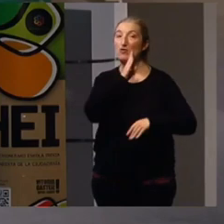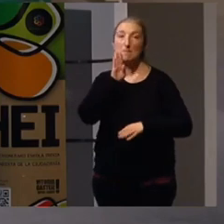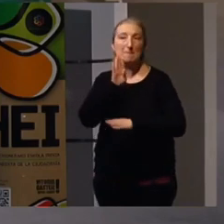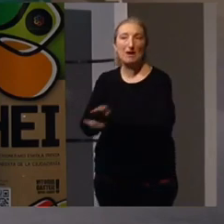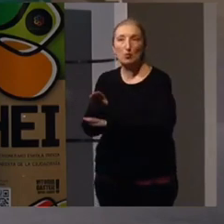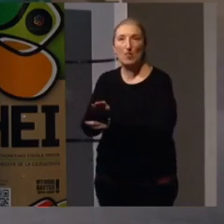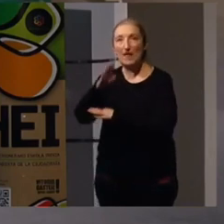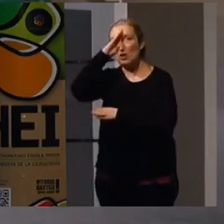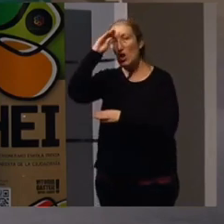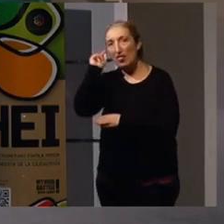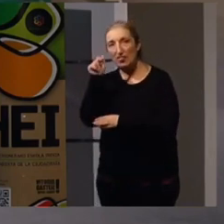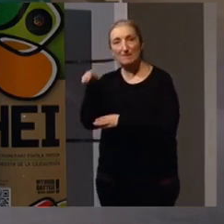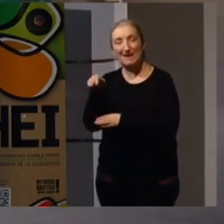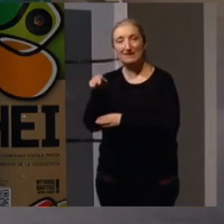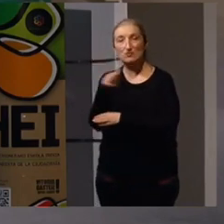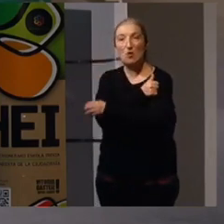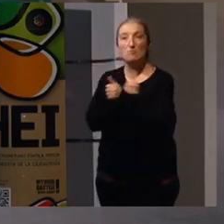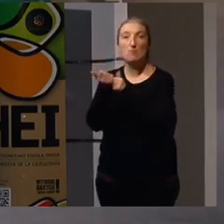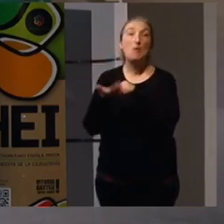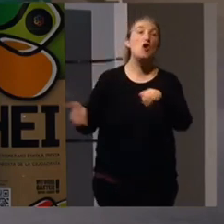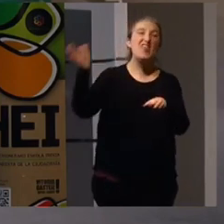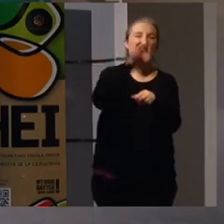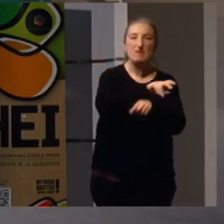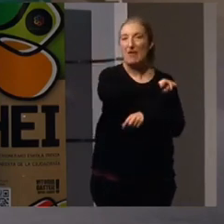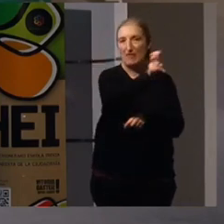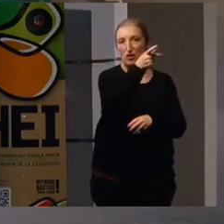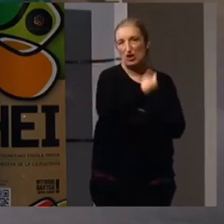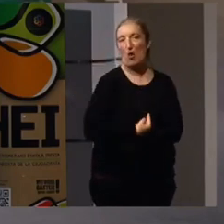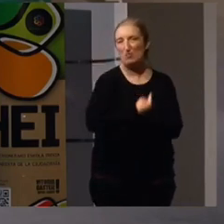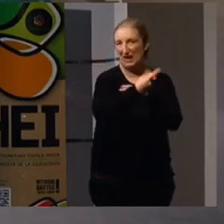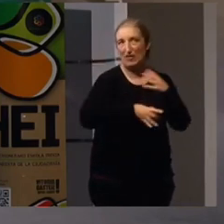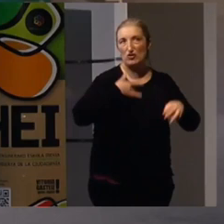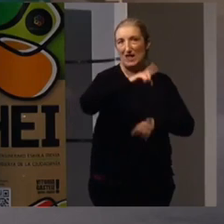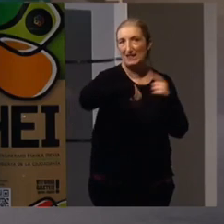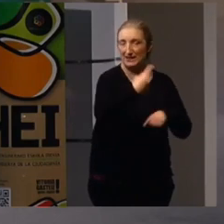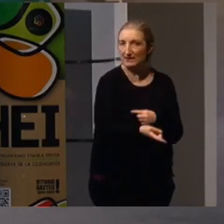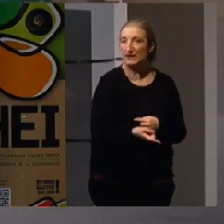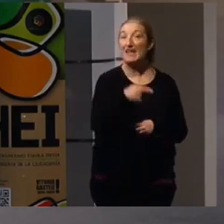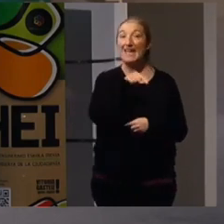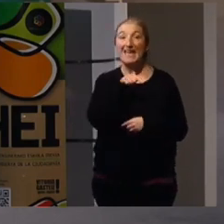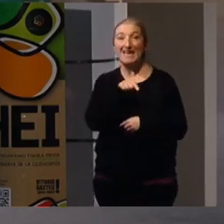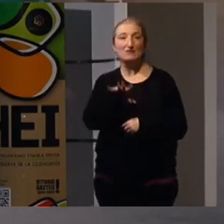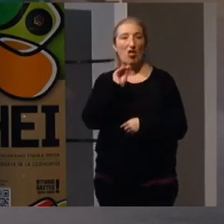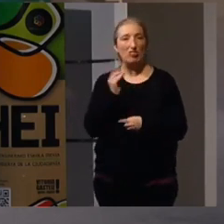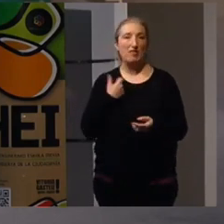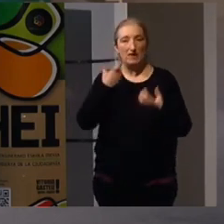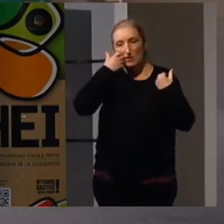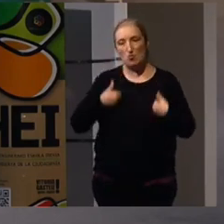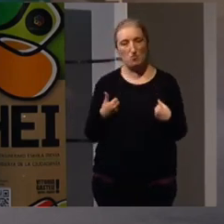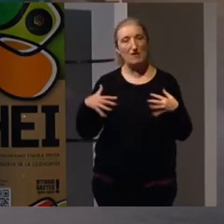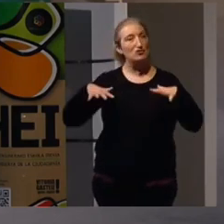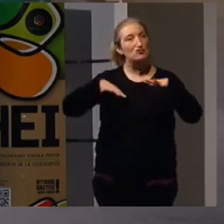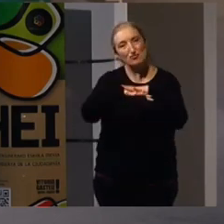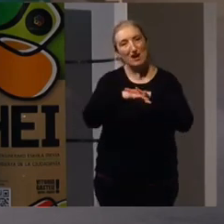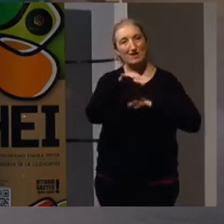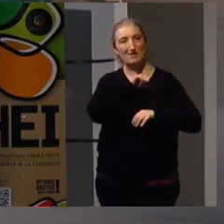madre con un Alzheimer puede pasar por encima de cualquier otra obligación que tengas al día siguiente, parte de entender que los humanos funcionamos en